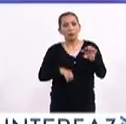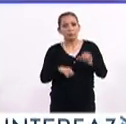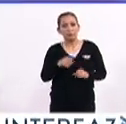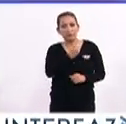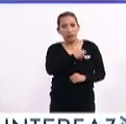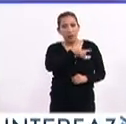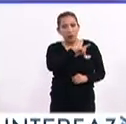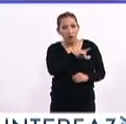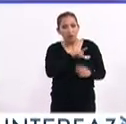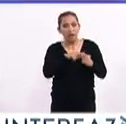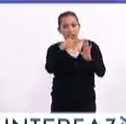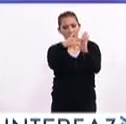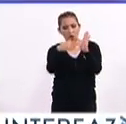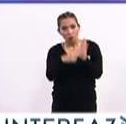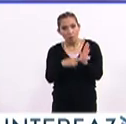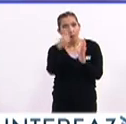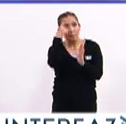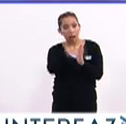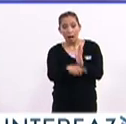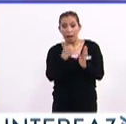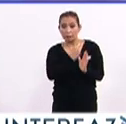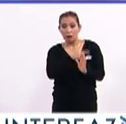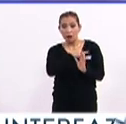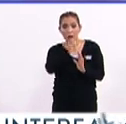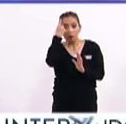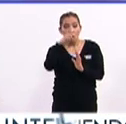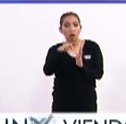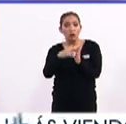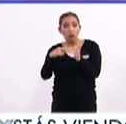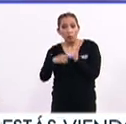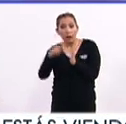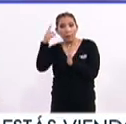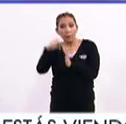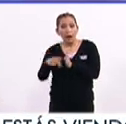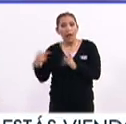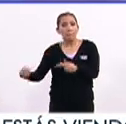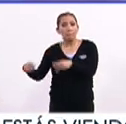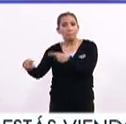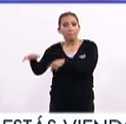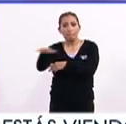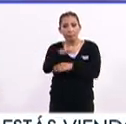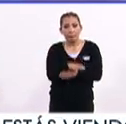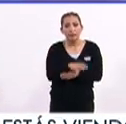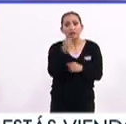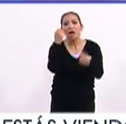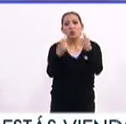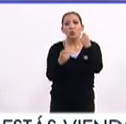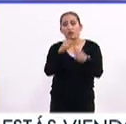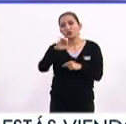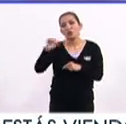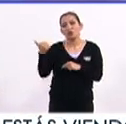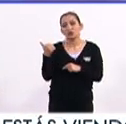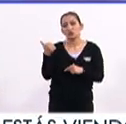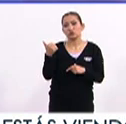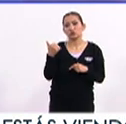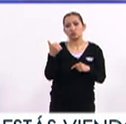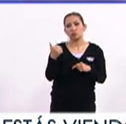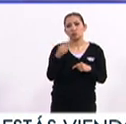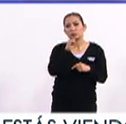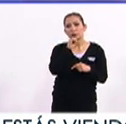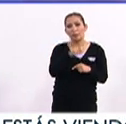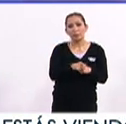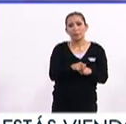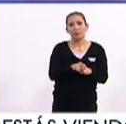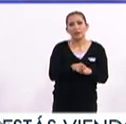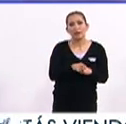de salud, la normatividad para poder la protección intelectual, algunas otras cosas que hemos tenido que ver,